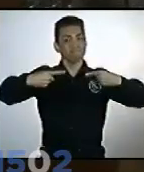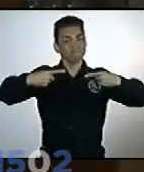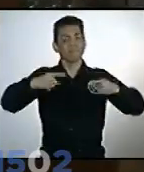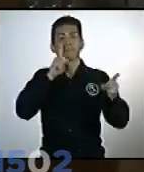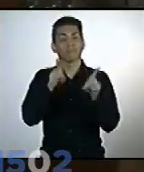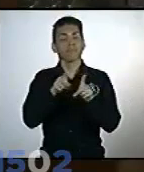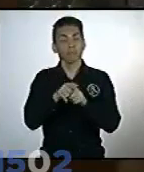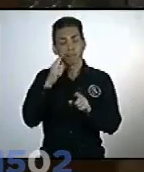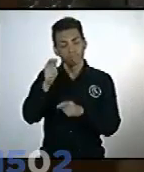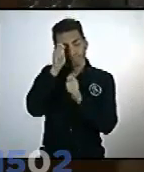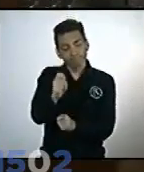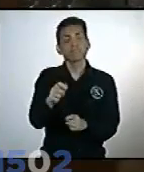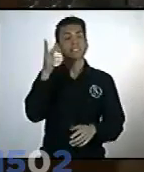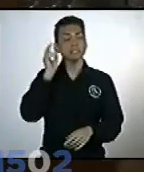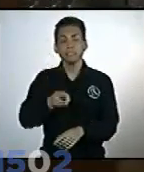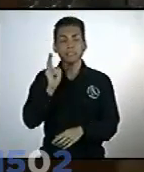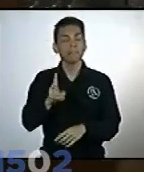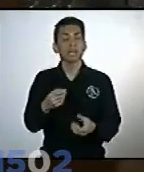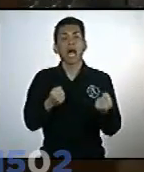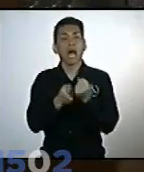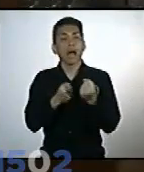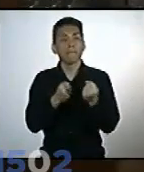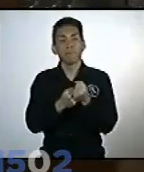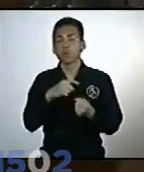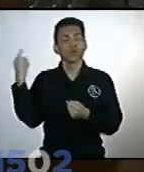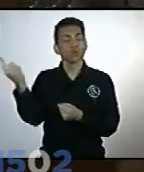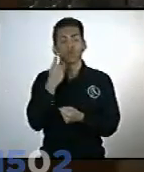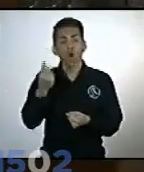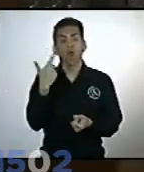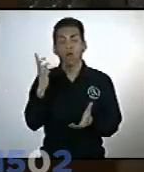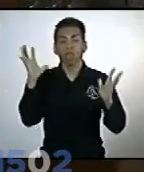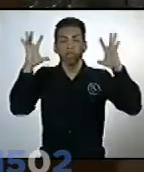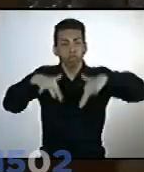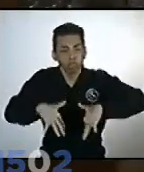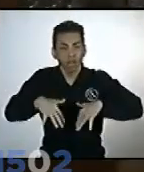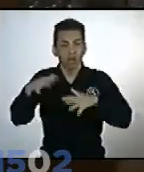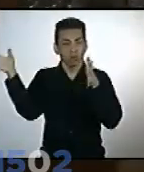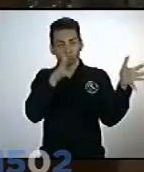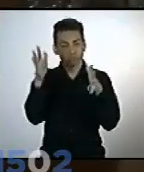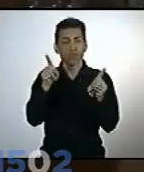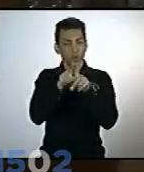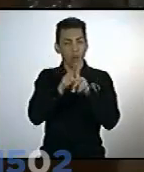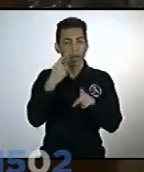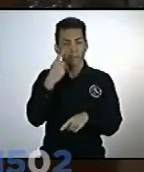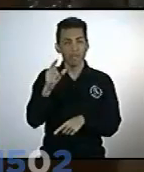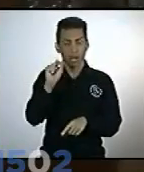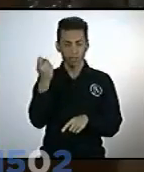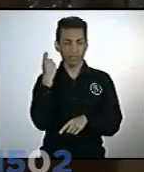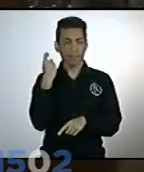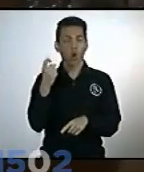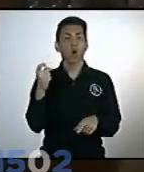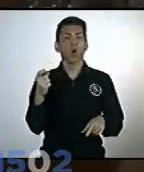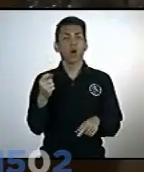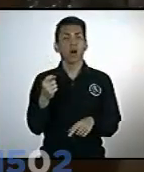le reconocemos que siempre han apoyado ante los desastres naturales, tal y como lo pudimos ver recientemente